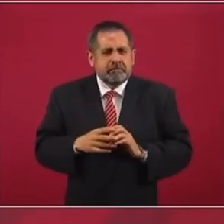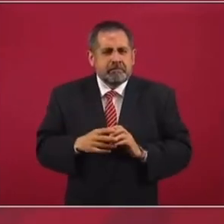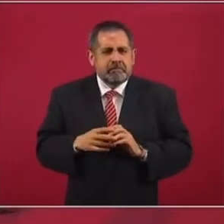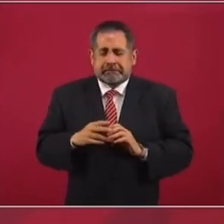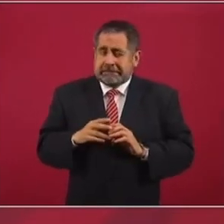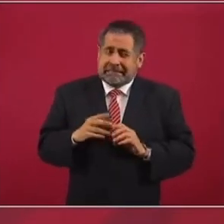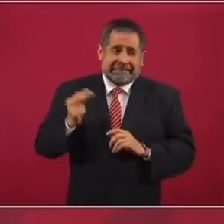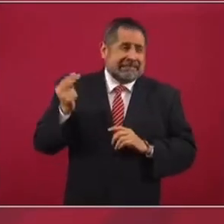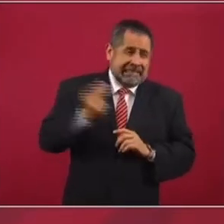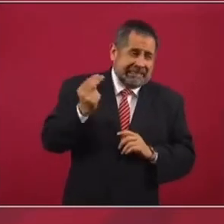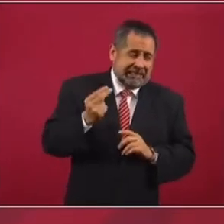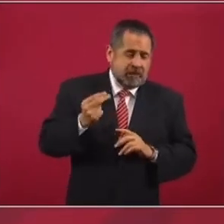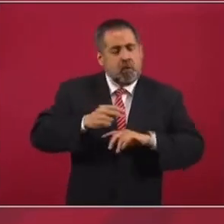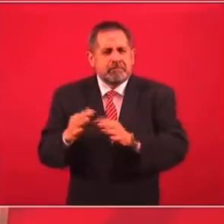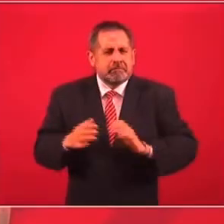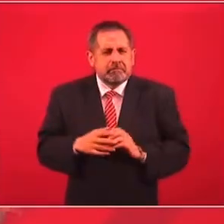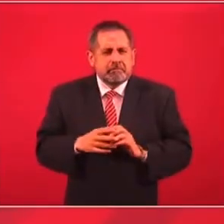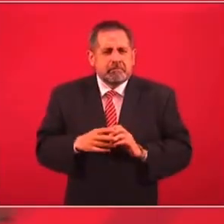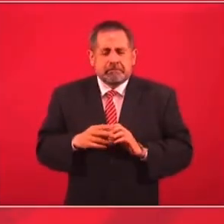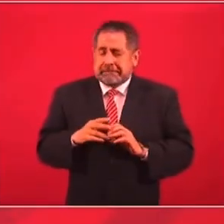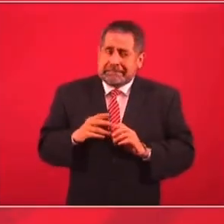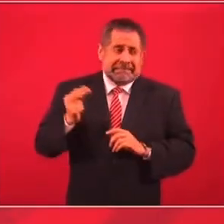solo salir si es indispensable,